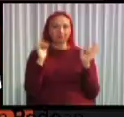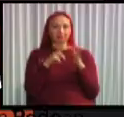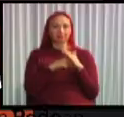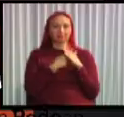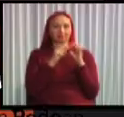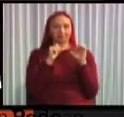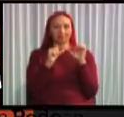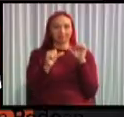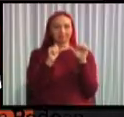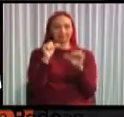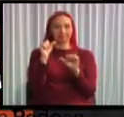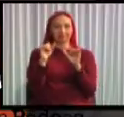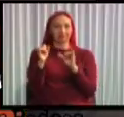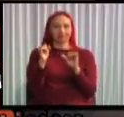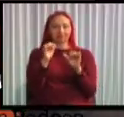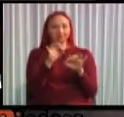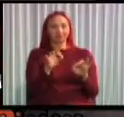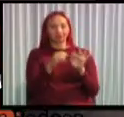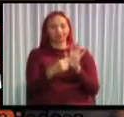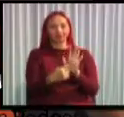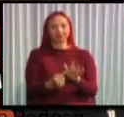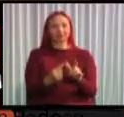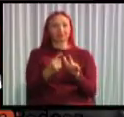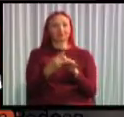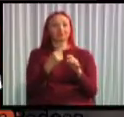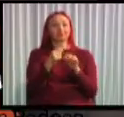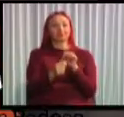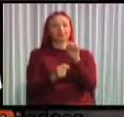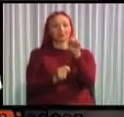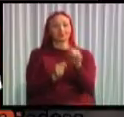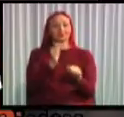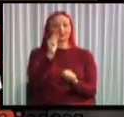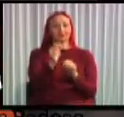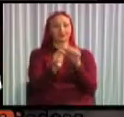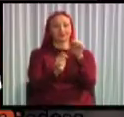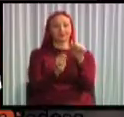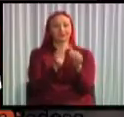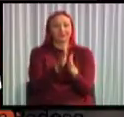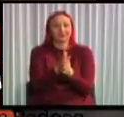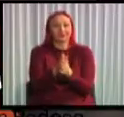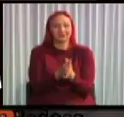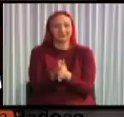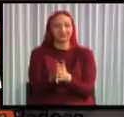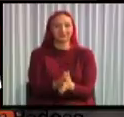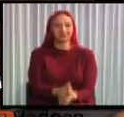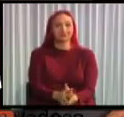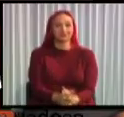Y ahí comencé a jugar, a destacar, y pues poco a poco fui